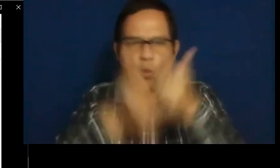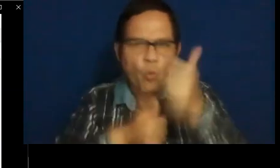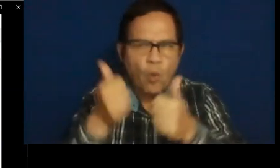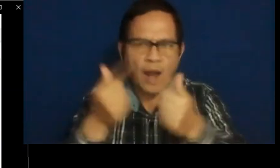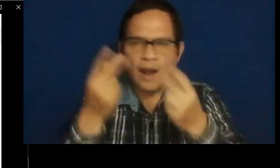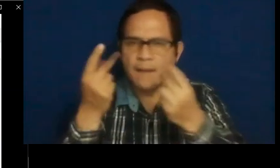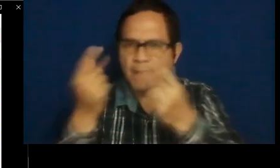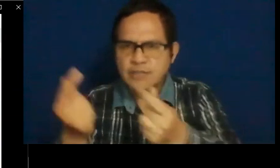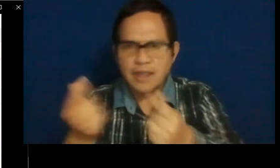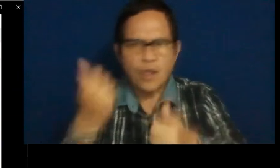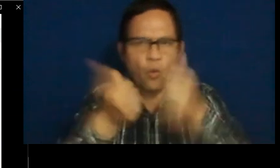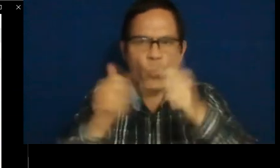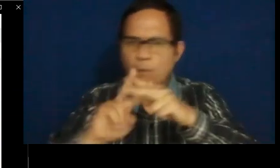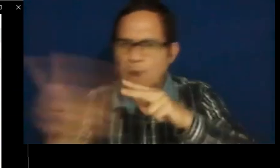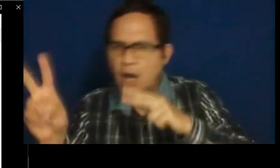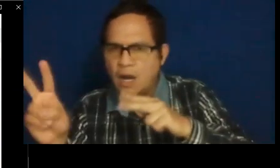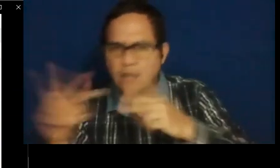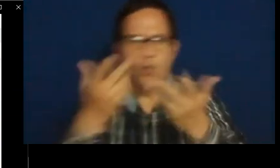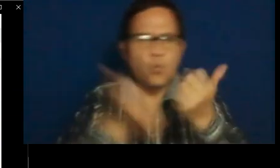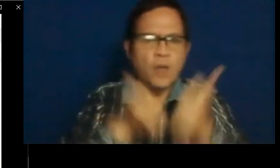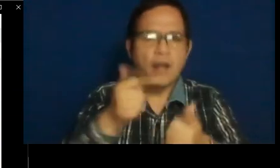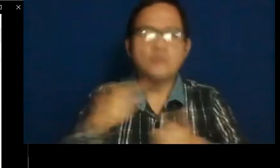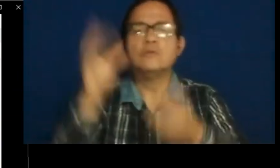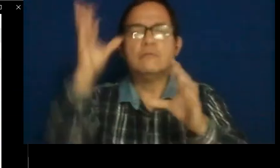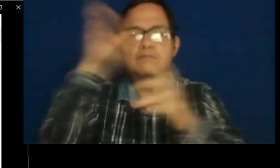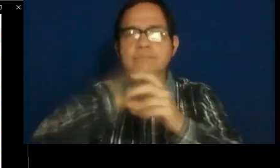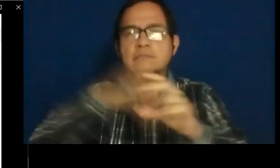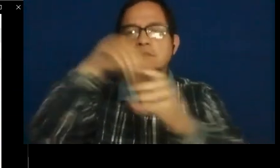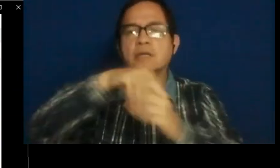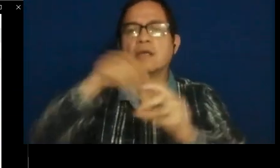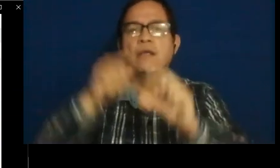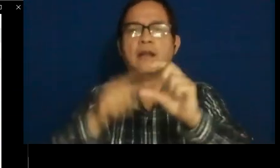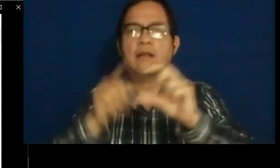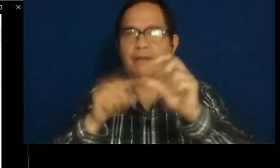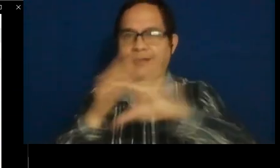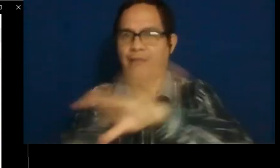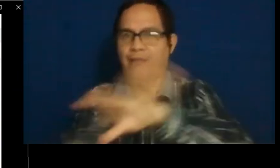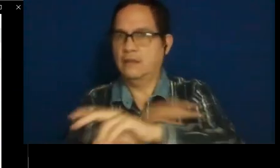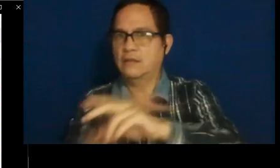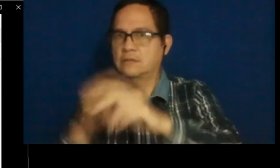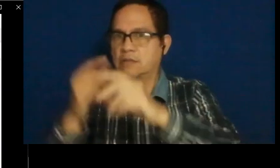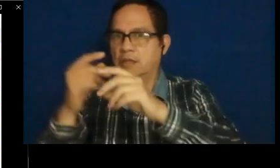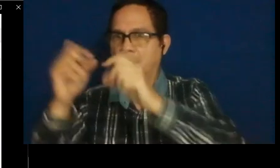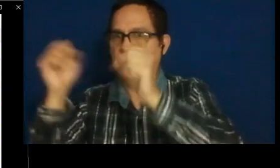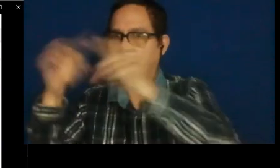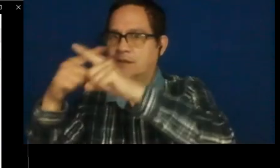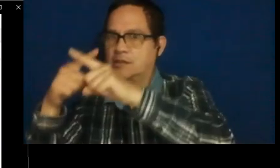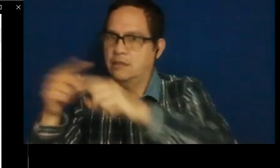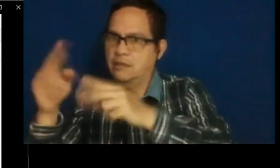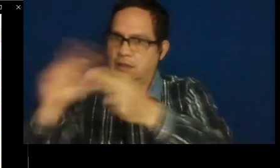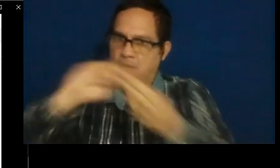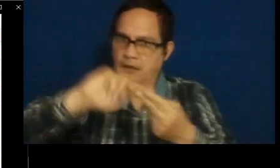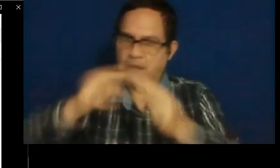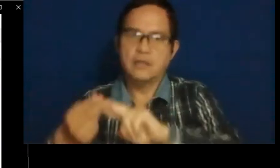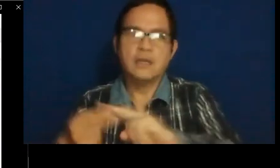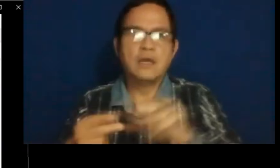valores, usted lo que va a hacer es interpretar en la ecuación que le dio el gráfico de Excel qué dato corresponde a x